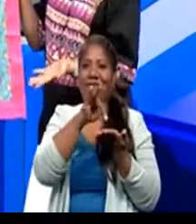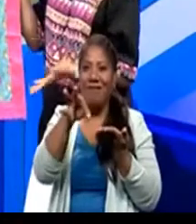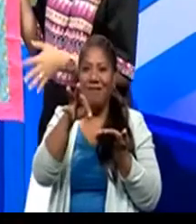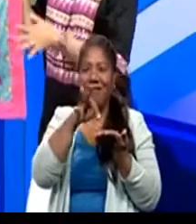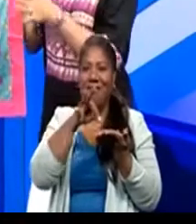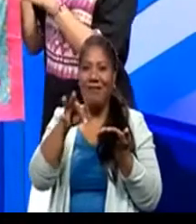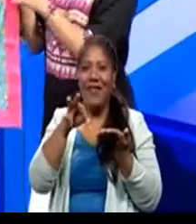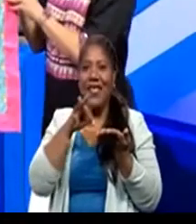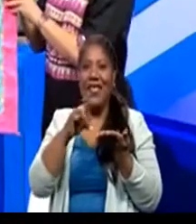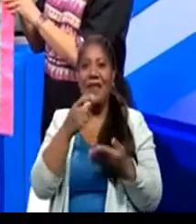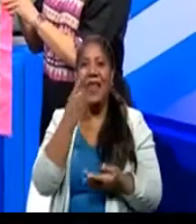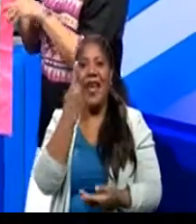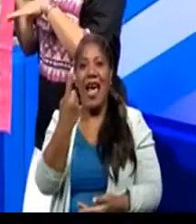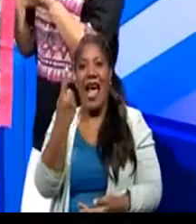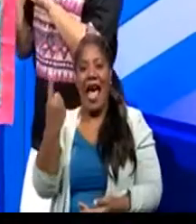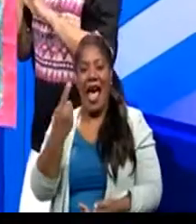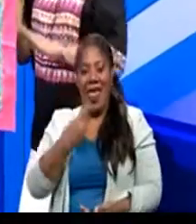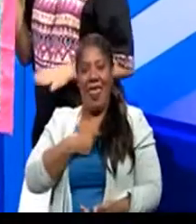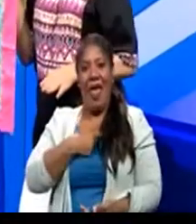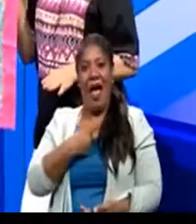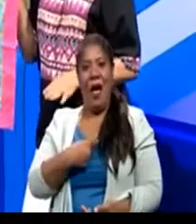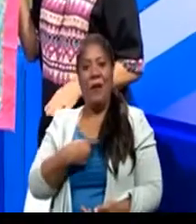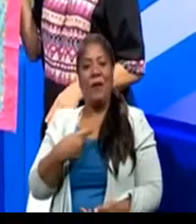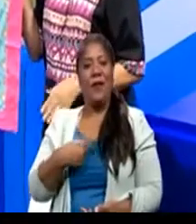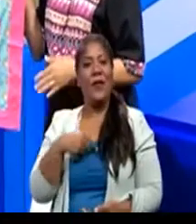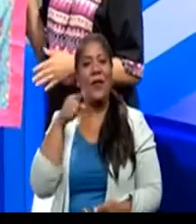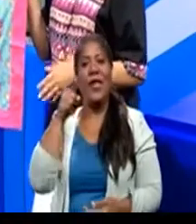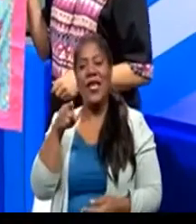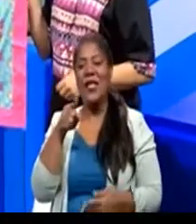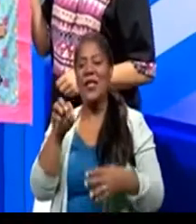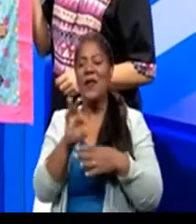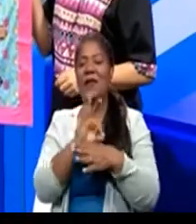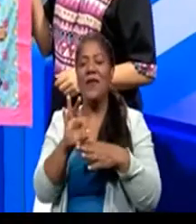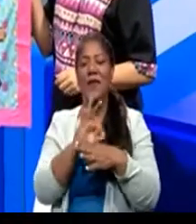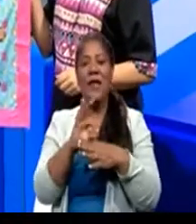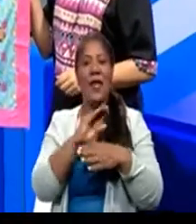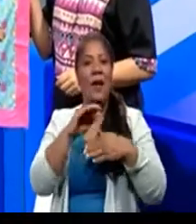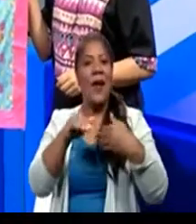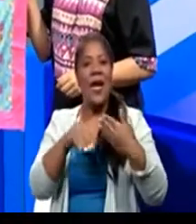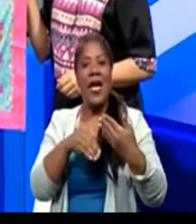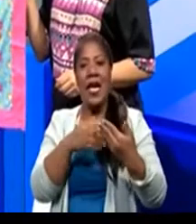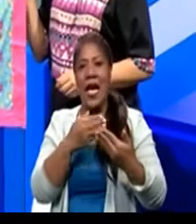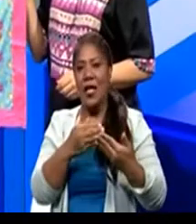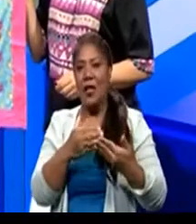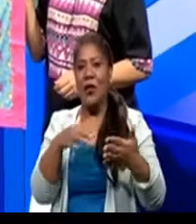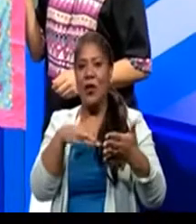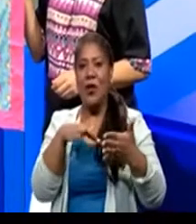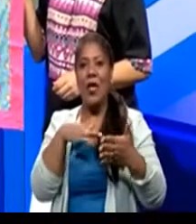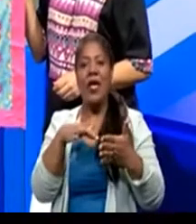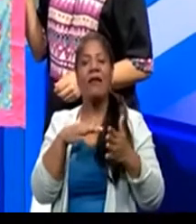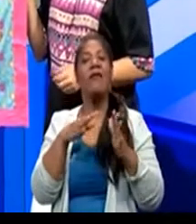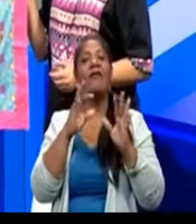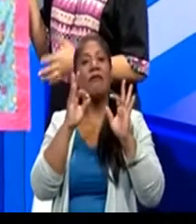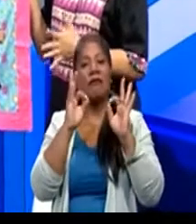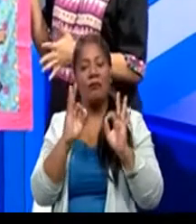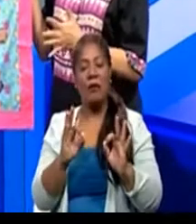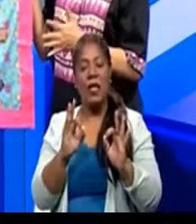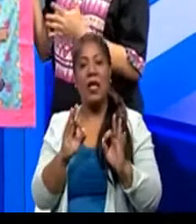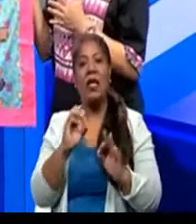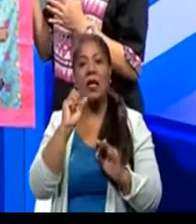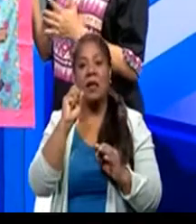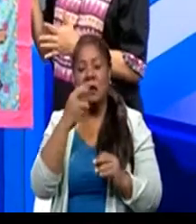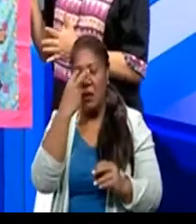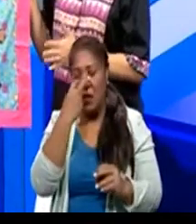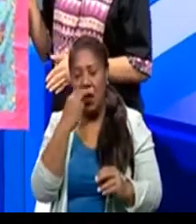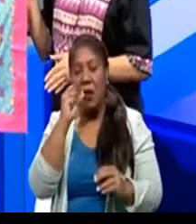del tacto. Tacto. Y esta actividad funcional para todos los estudiantes y también para los estudiantes con discapacidad visual, que también pueden hacer